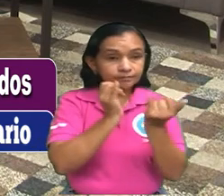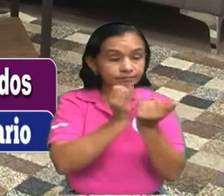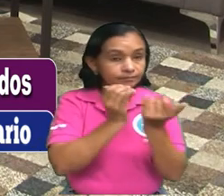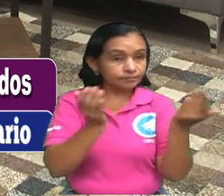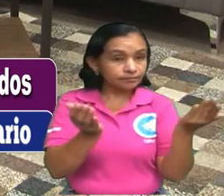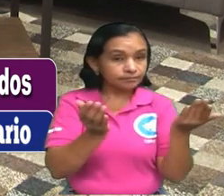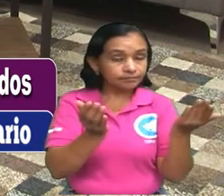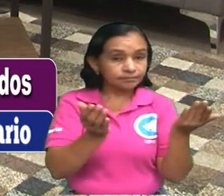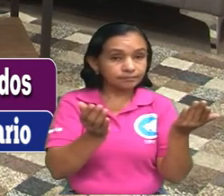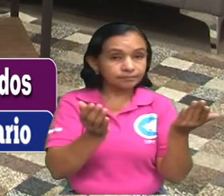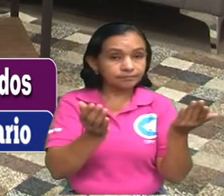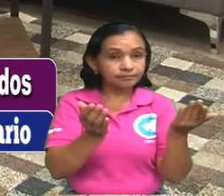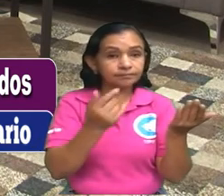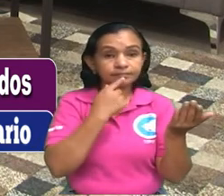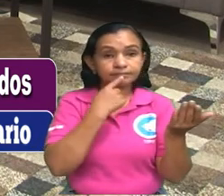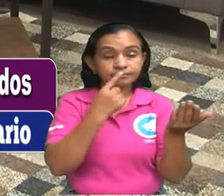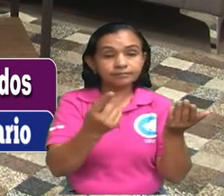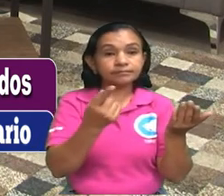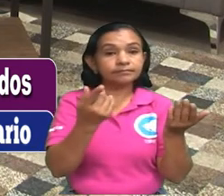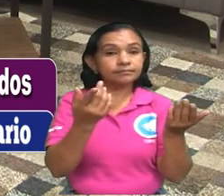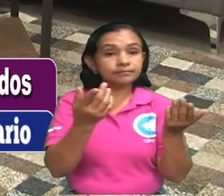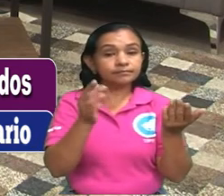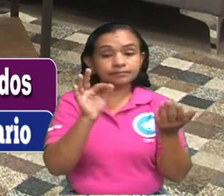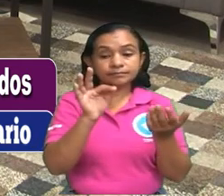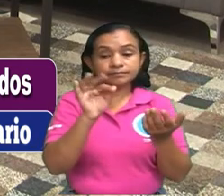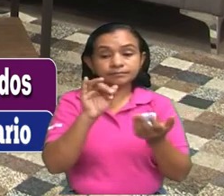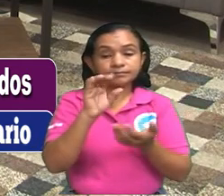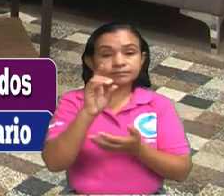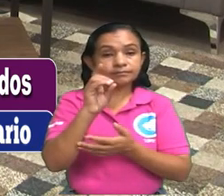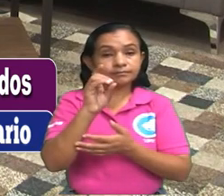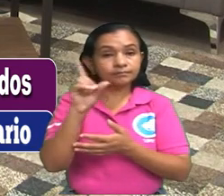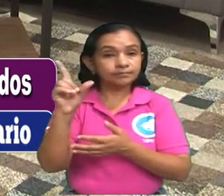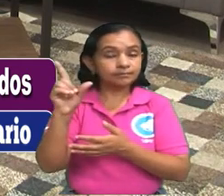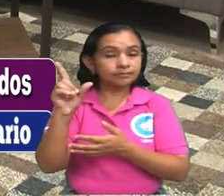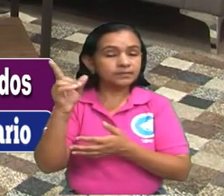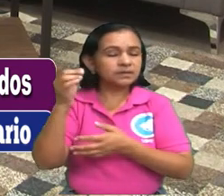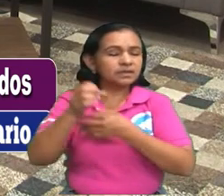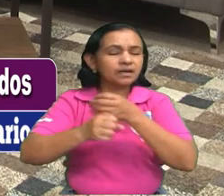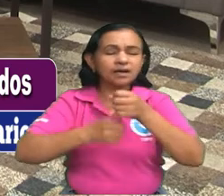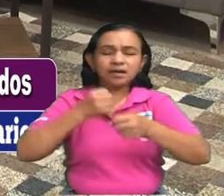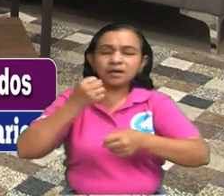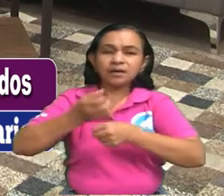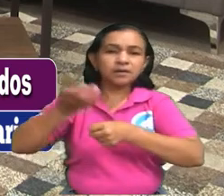distribución justa. Y lo dice el comandante Fidel en Naciones Unidas hace ¿cuántos años?